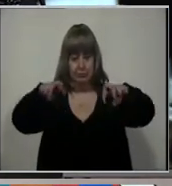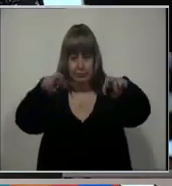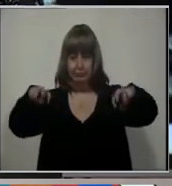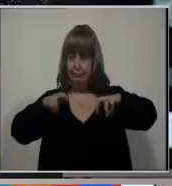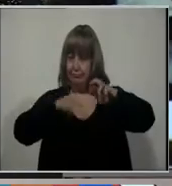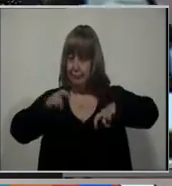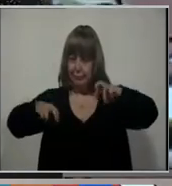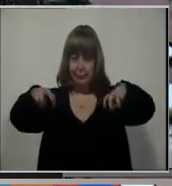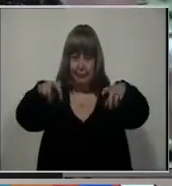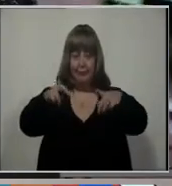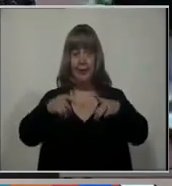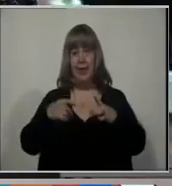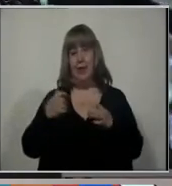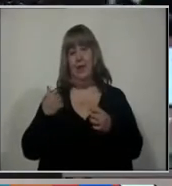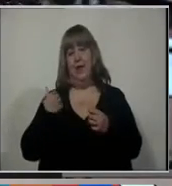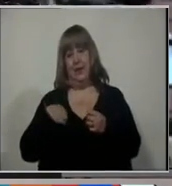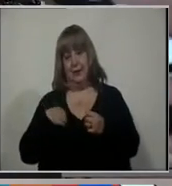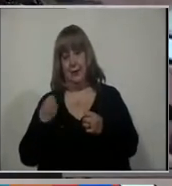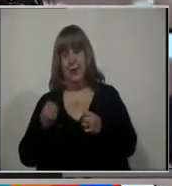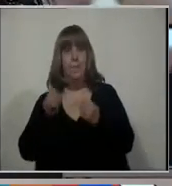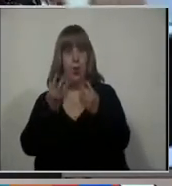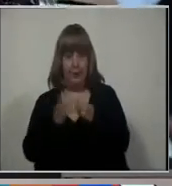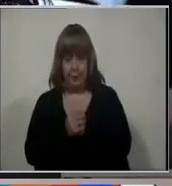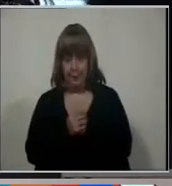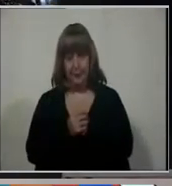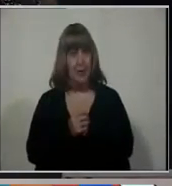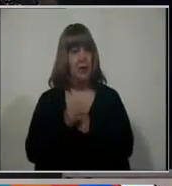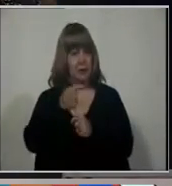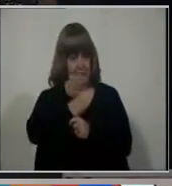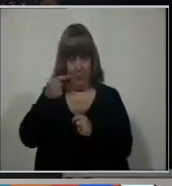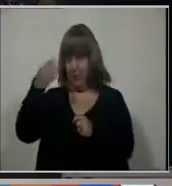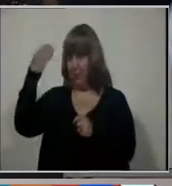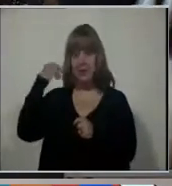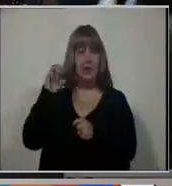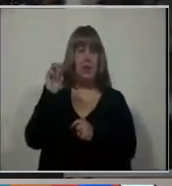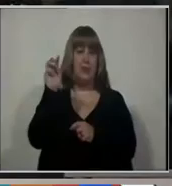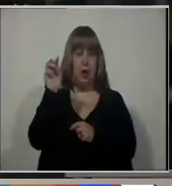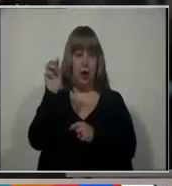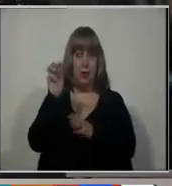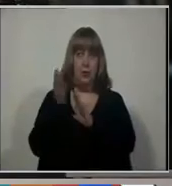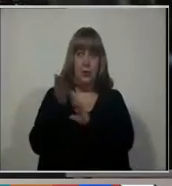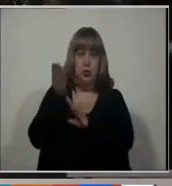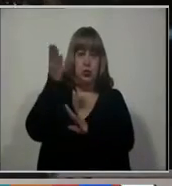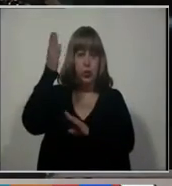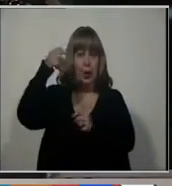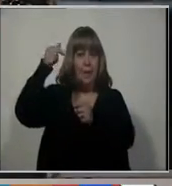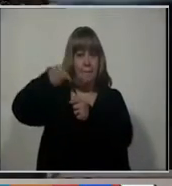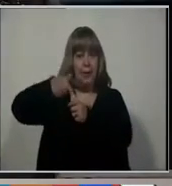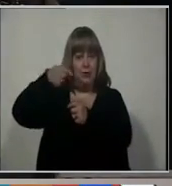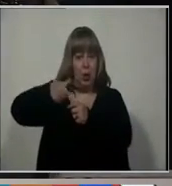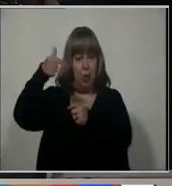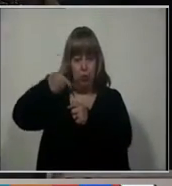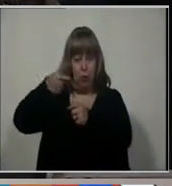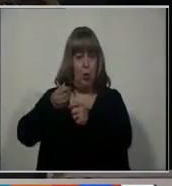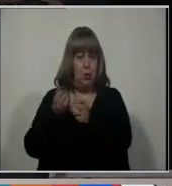de la República Argentina. Recordemos que con todo lo que pasó la semana pasada, justamente con el dólar, el precio del barril de petróleo y demás, entre